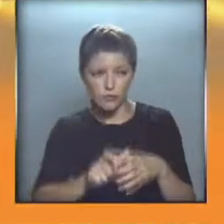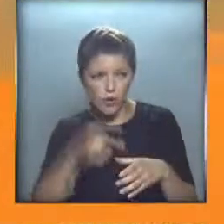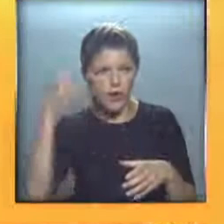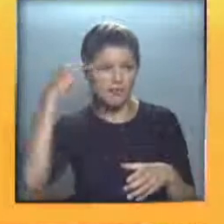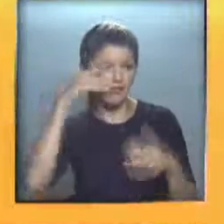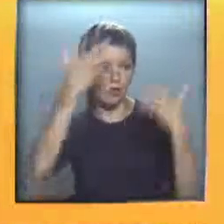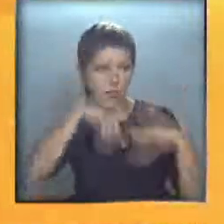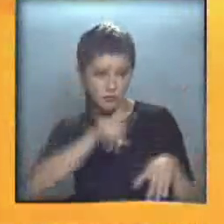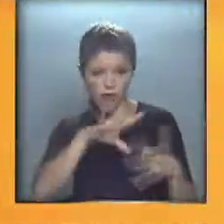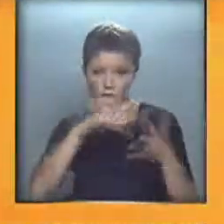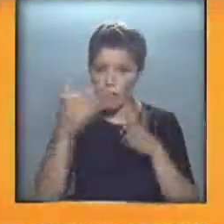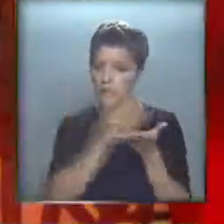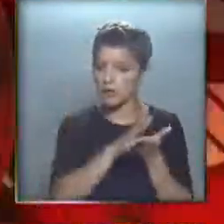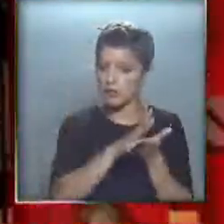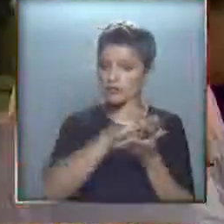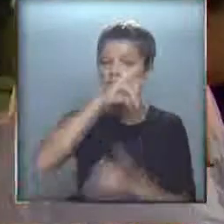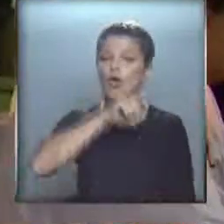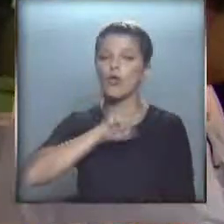¿eh?